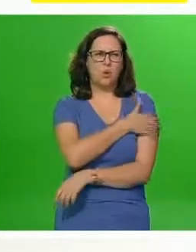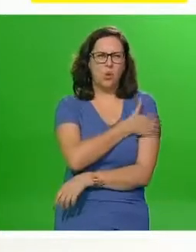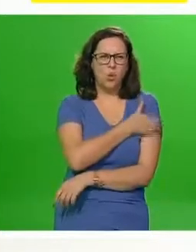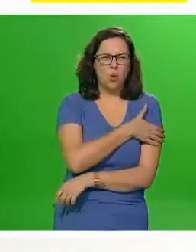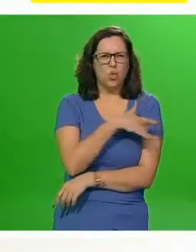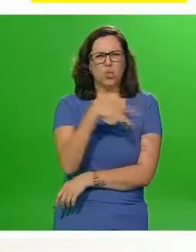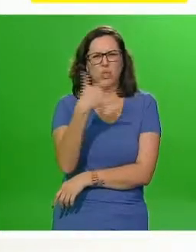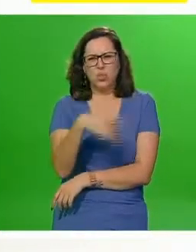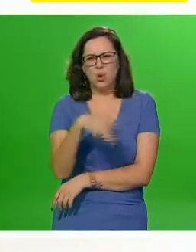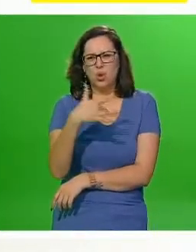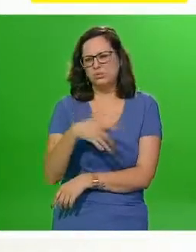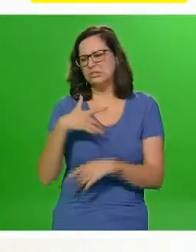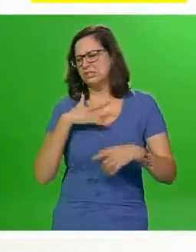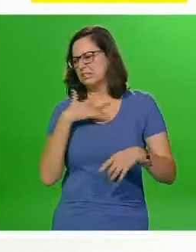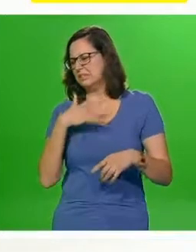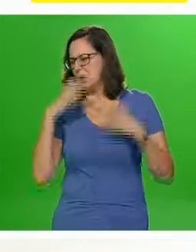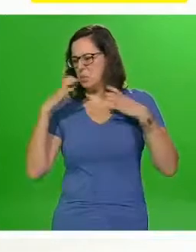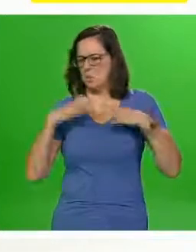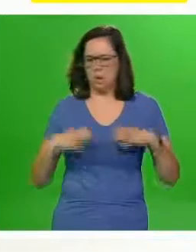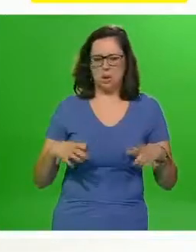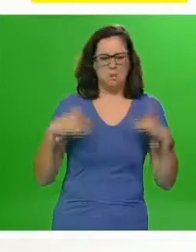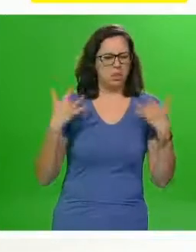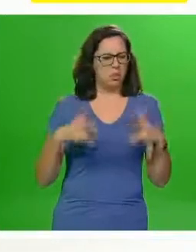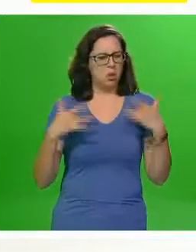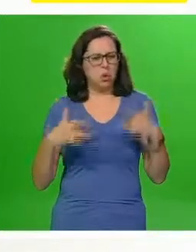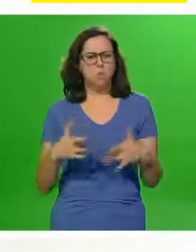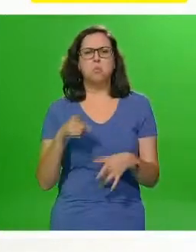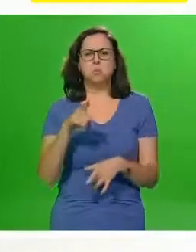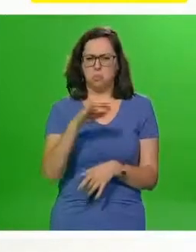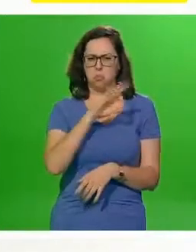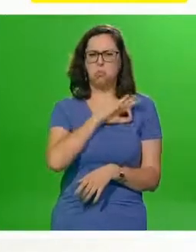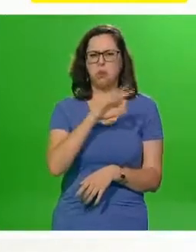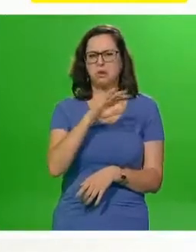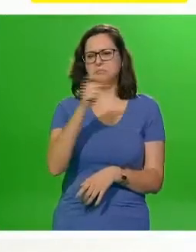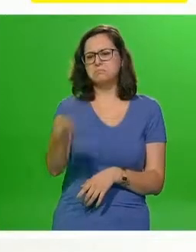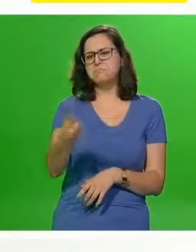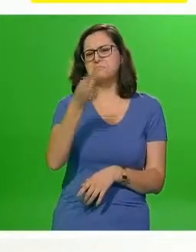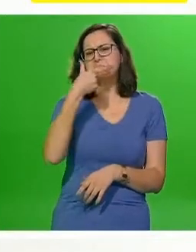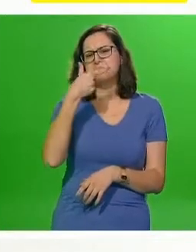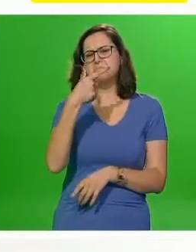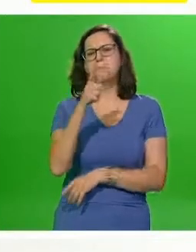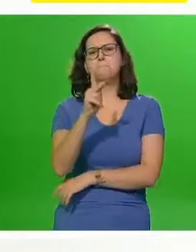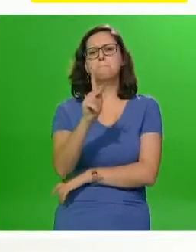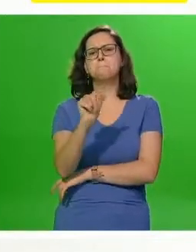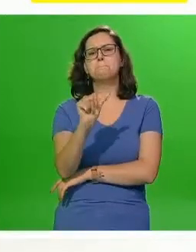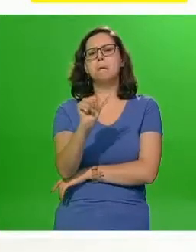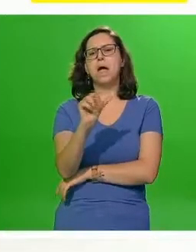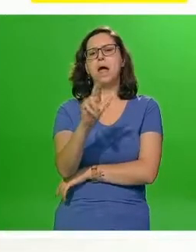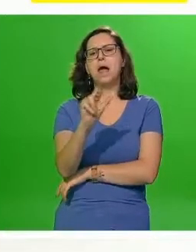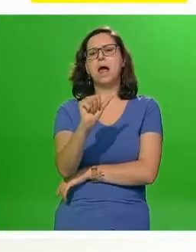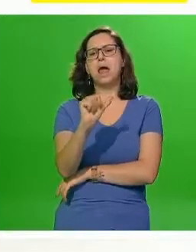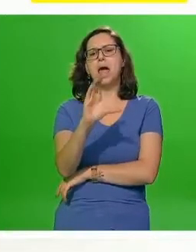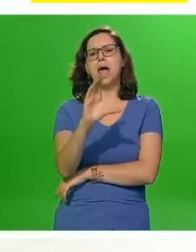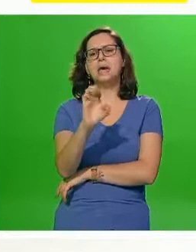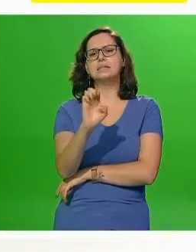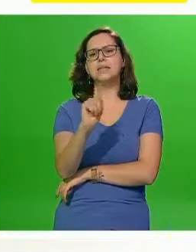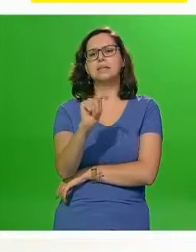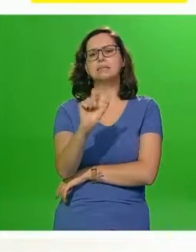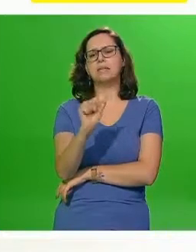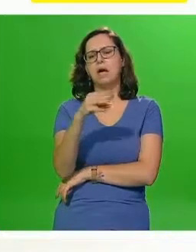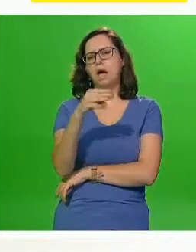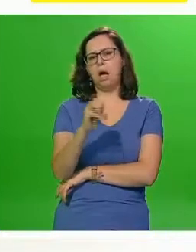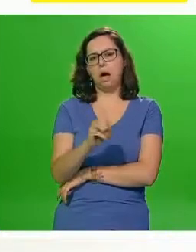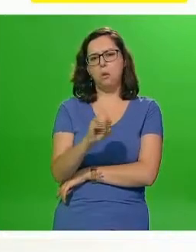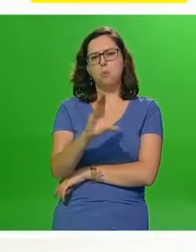si hay malestar general, se puede utilizar sin problema paracetamol como una de las opciones para disminuir esta